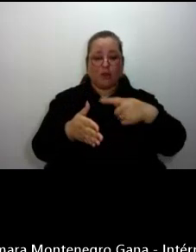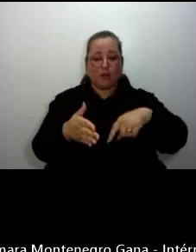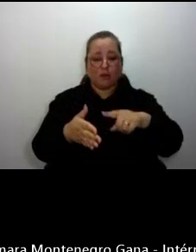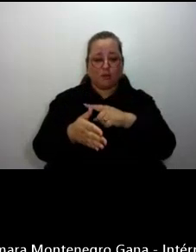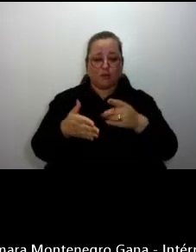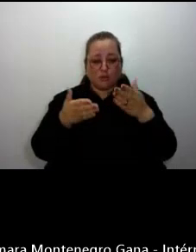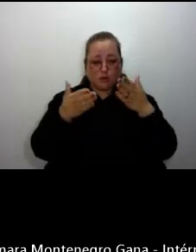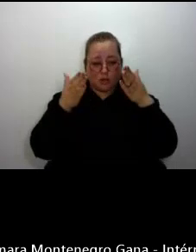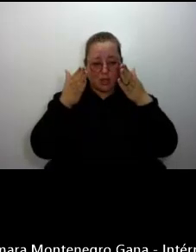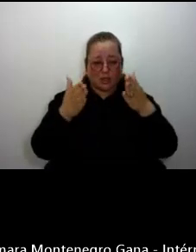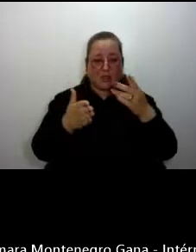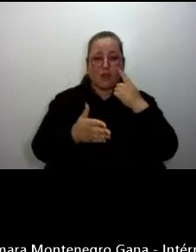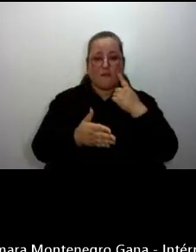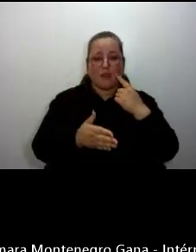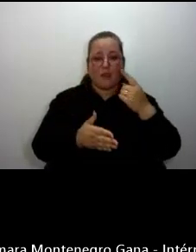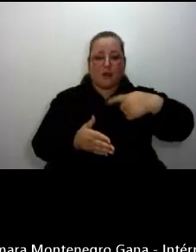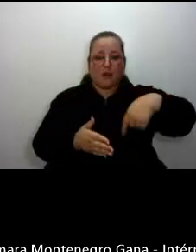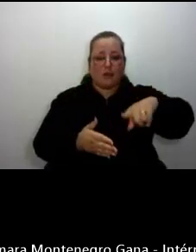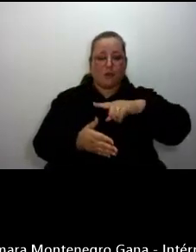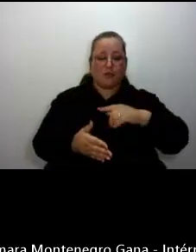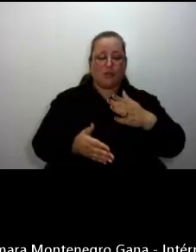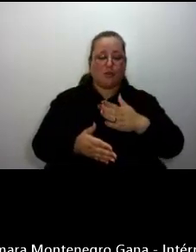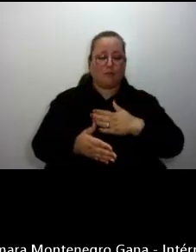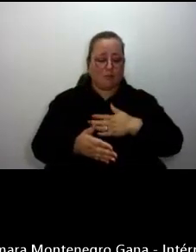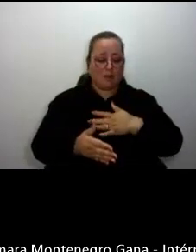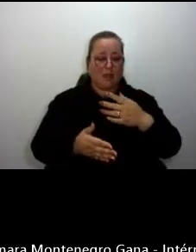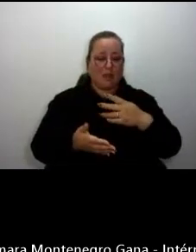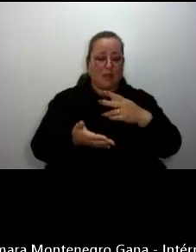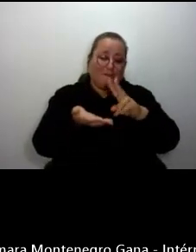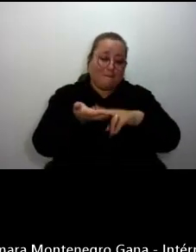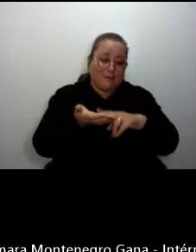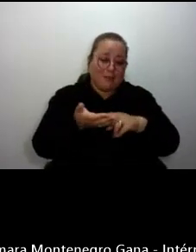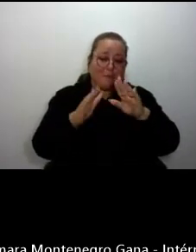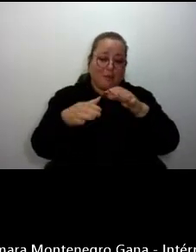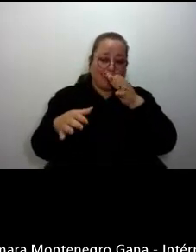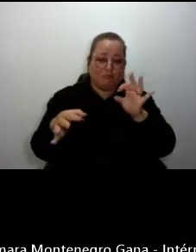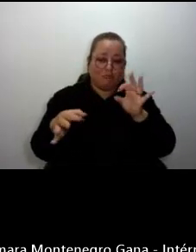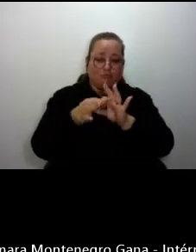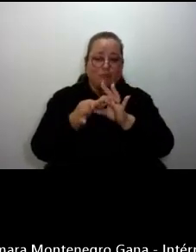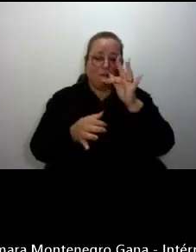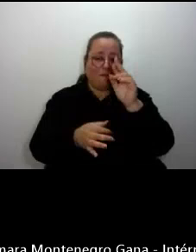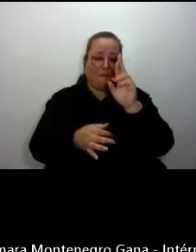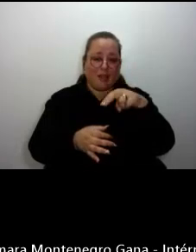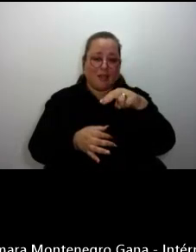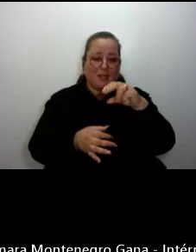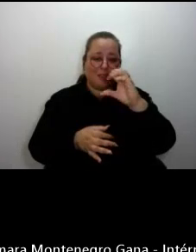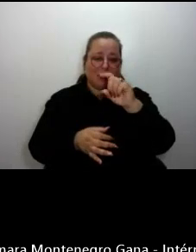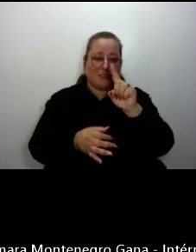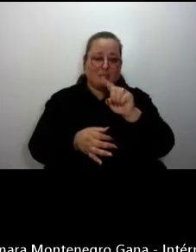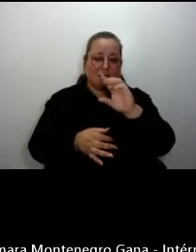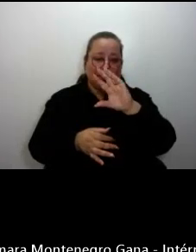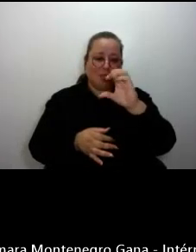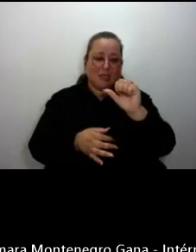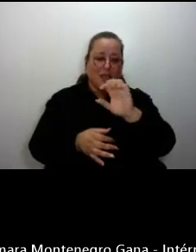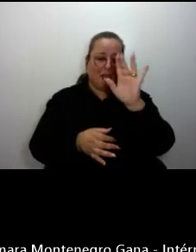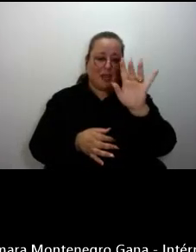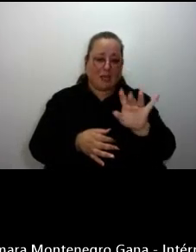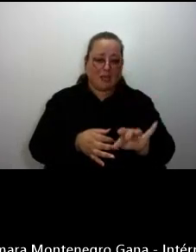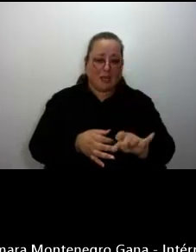nuestra realidad, que un poco siguiendo con lo que decía Francisca al comienzo, estas características de los